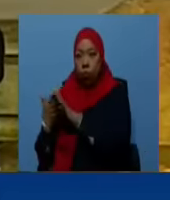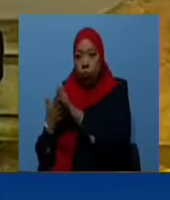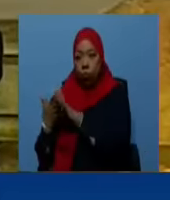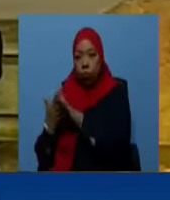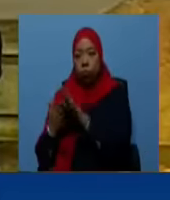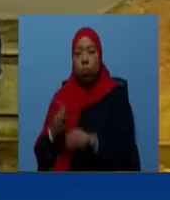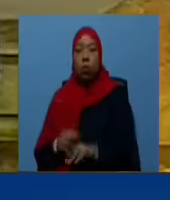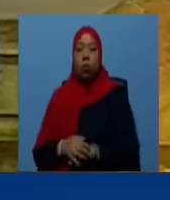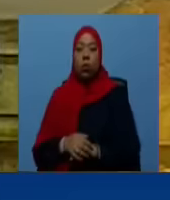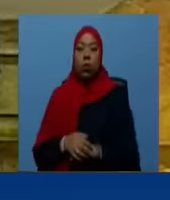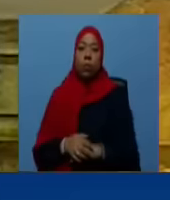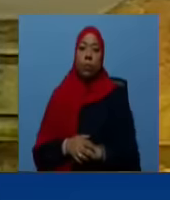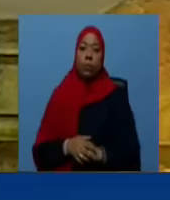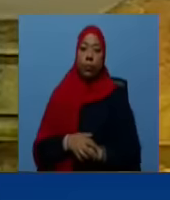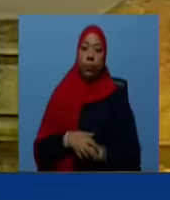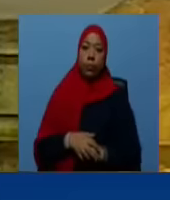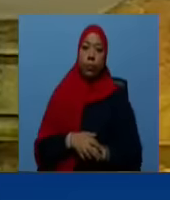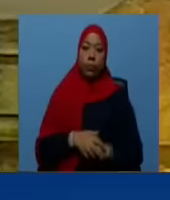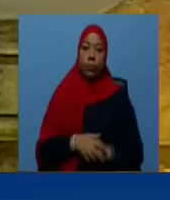¿verdad?